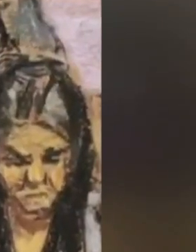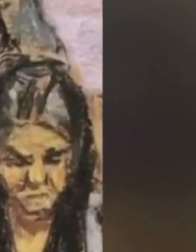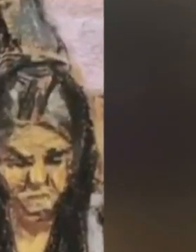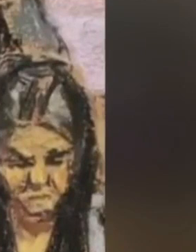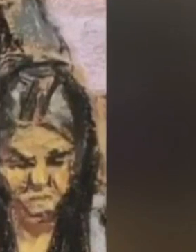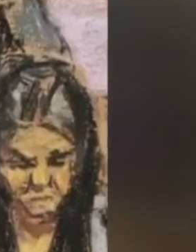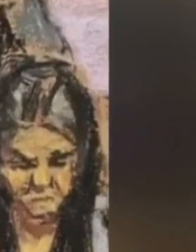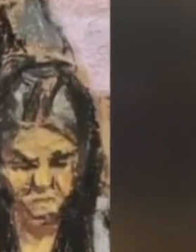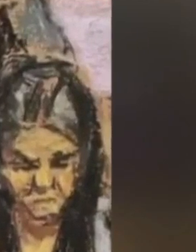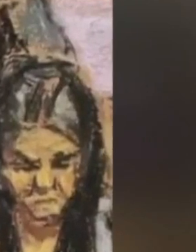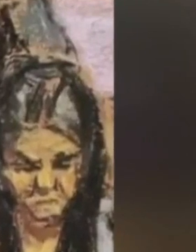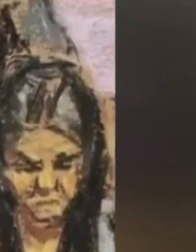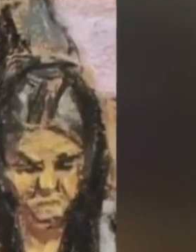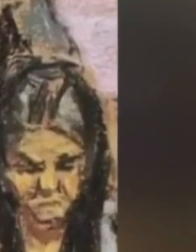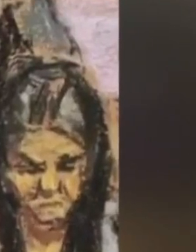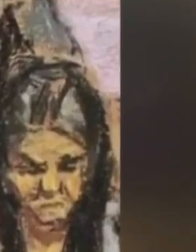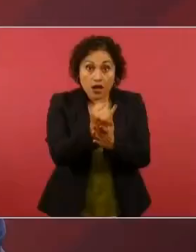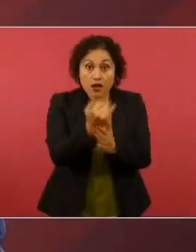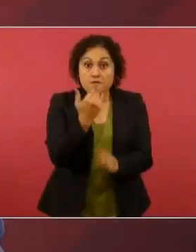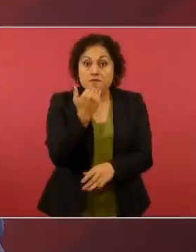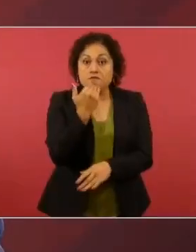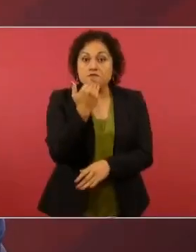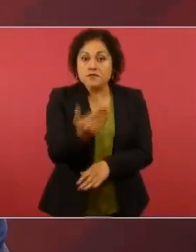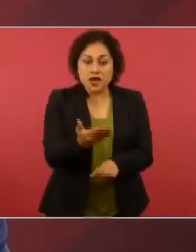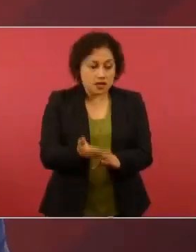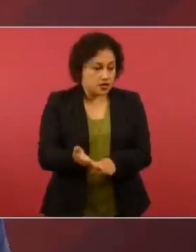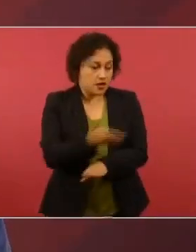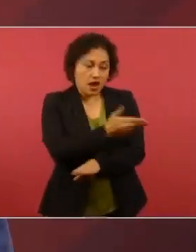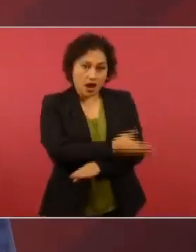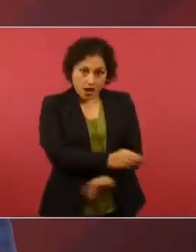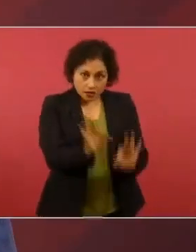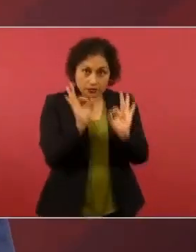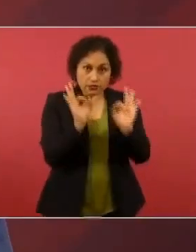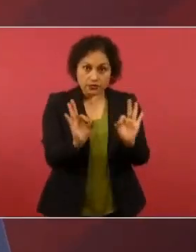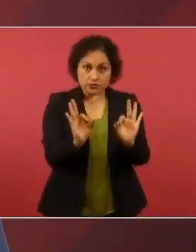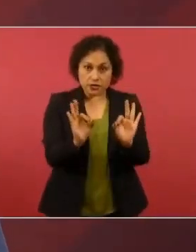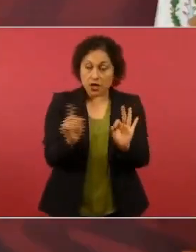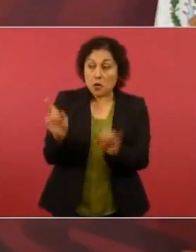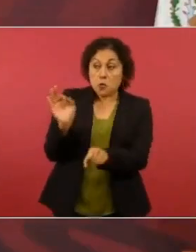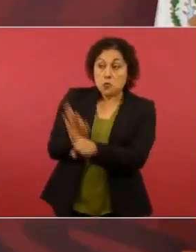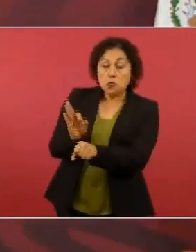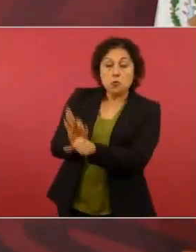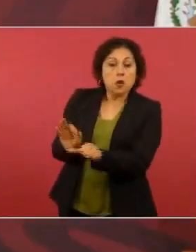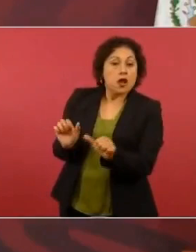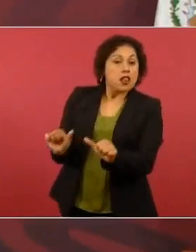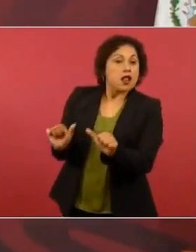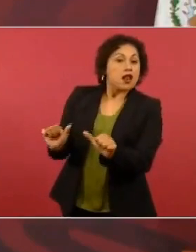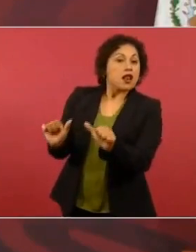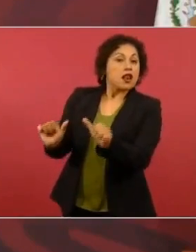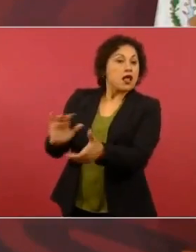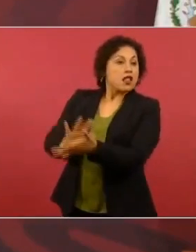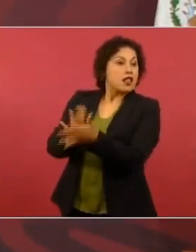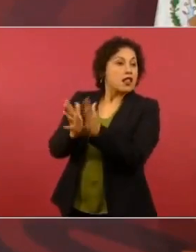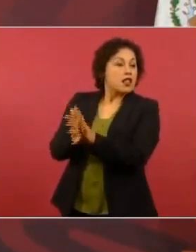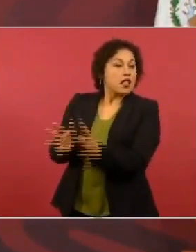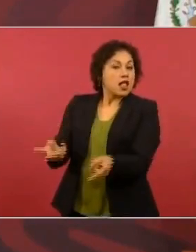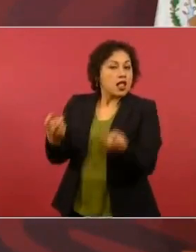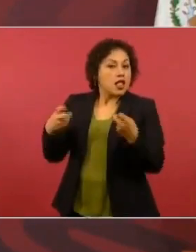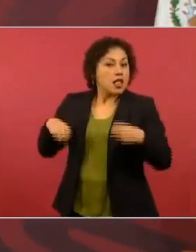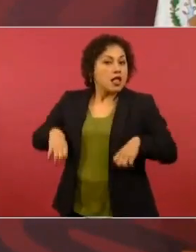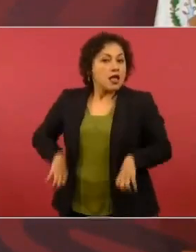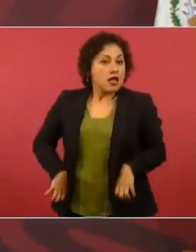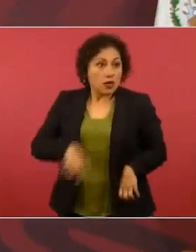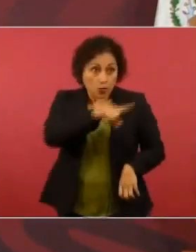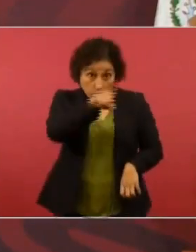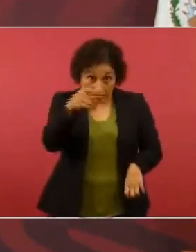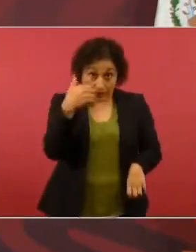si el presidente López Obrador de verdad tiene intenciones de llegar al fondo en materia de justicia, o si solo es un tema político, lo va a dejar